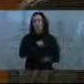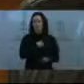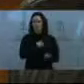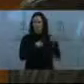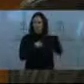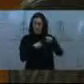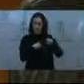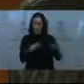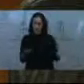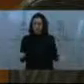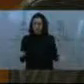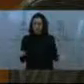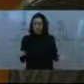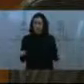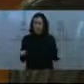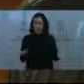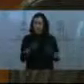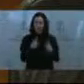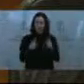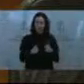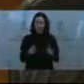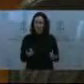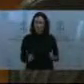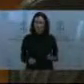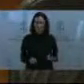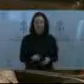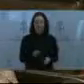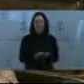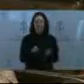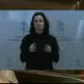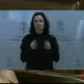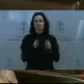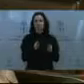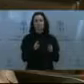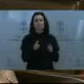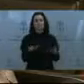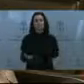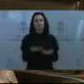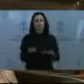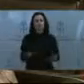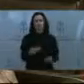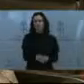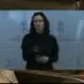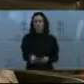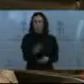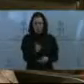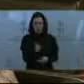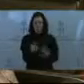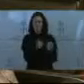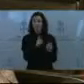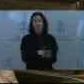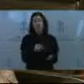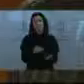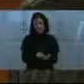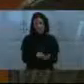lo demonice ni lo considere minusvalore. Necesitamos un plan, necesitamos una estrategia y